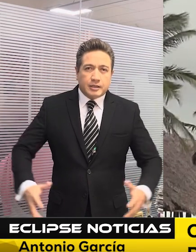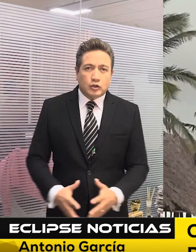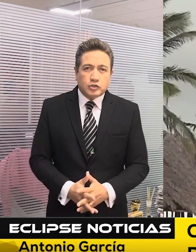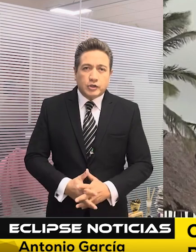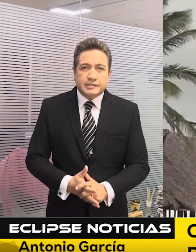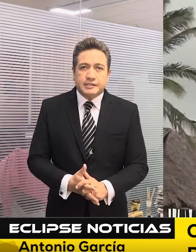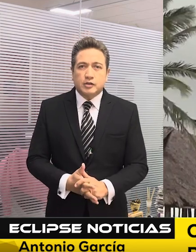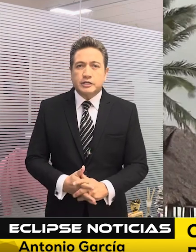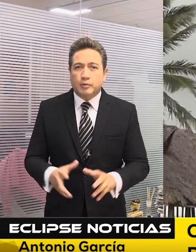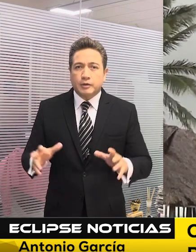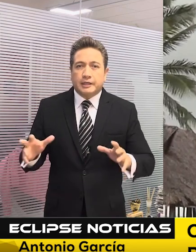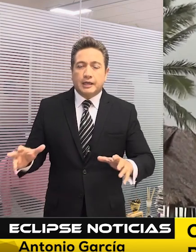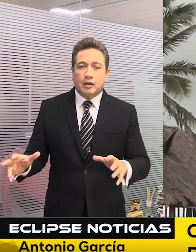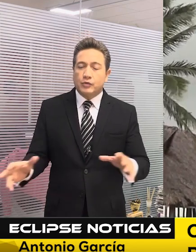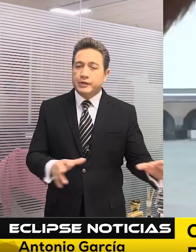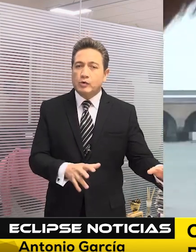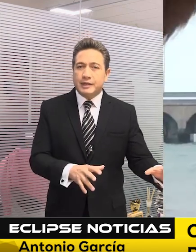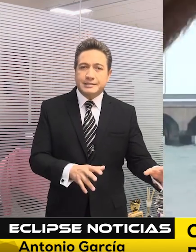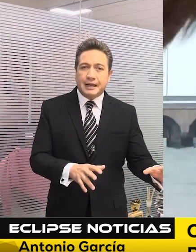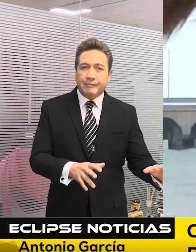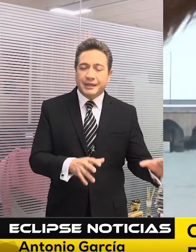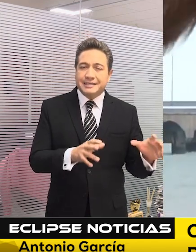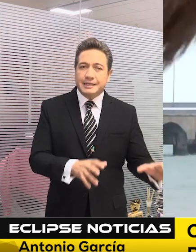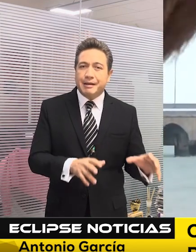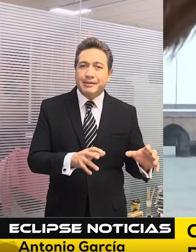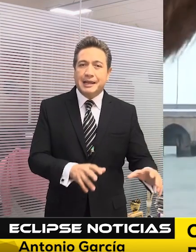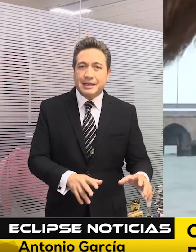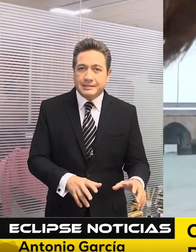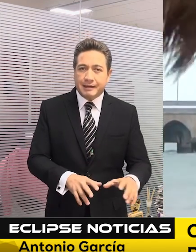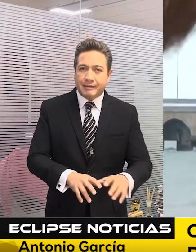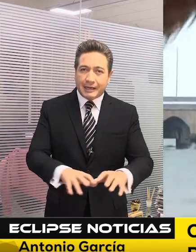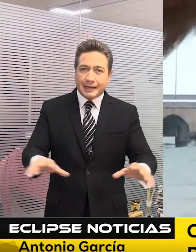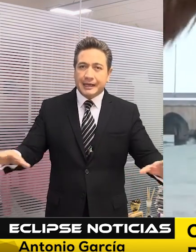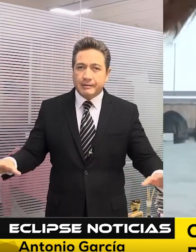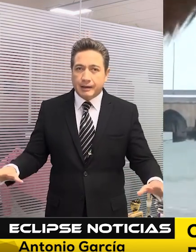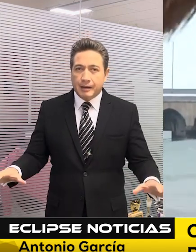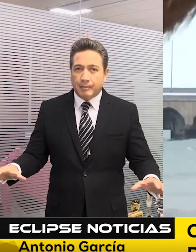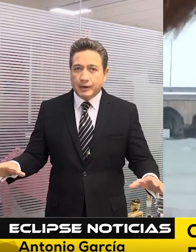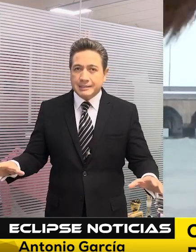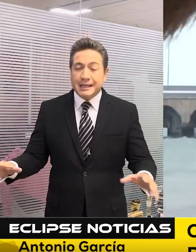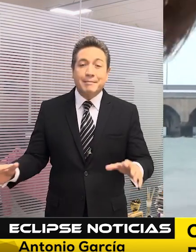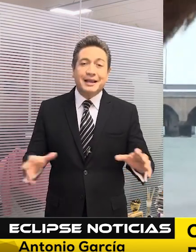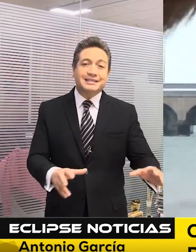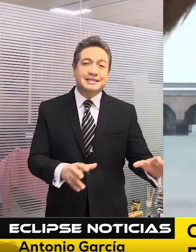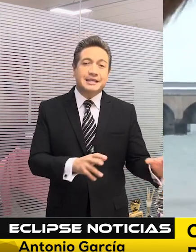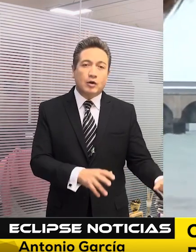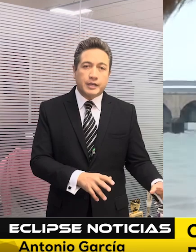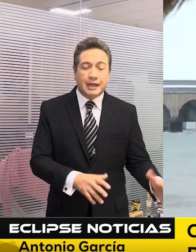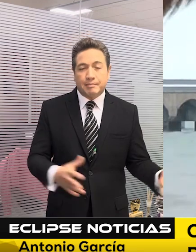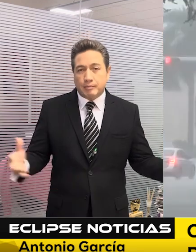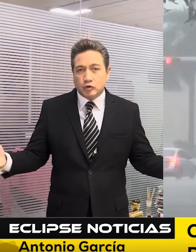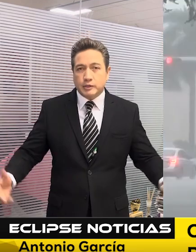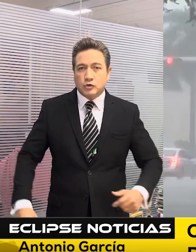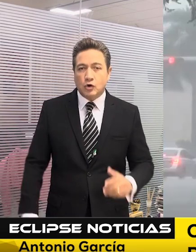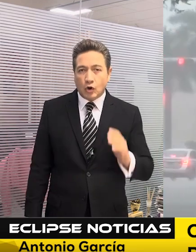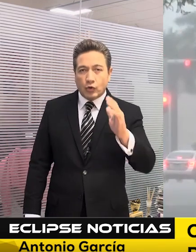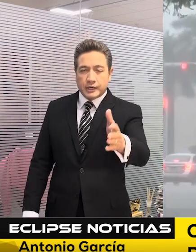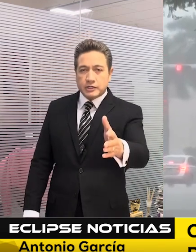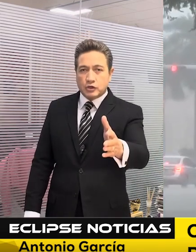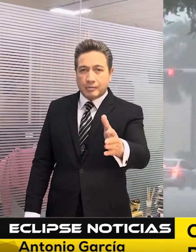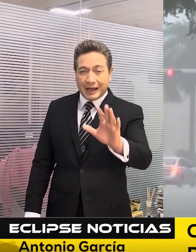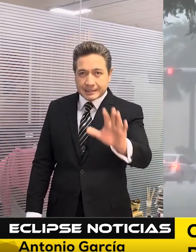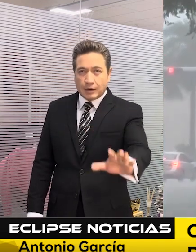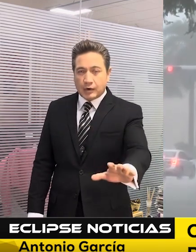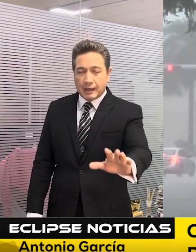Estamos atentos, señoras y señores, porque continúa esta extrema vigilancia en el Caribe por esta amenaza ciclónica, por supuesto,